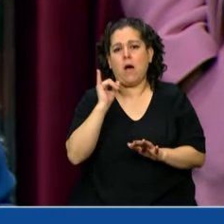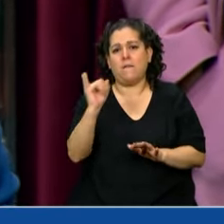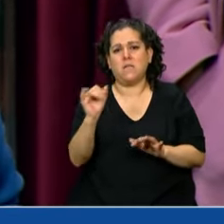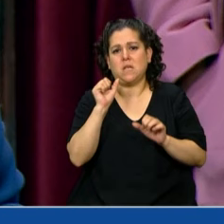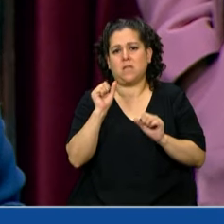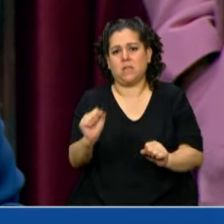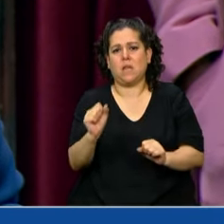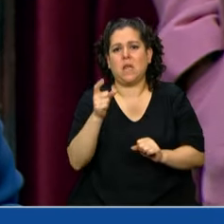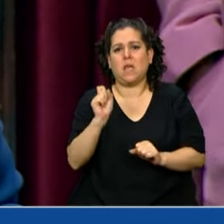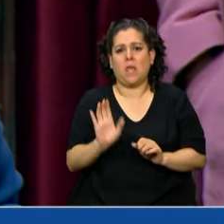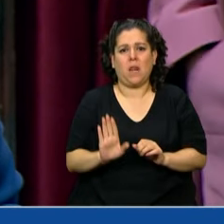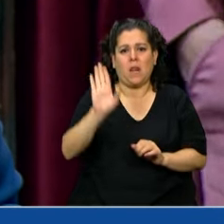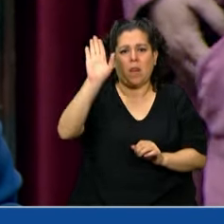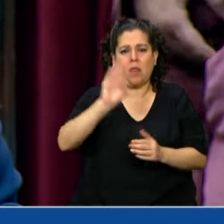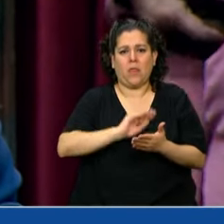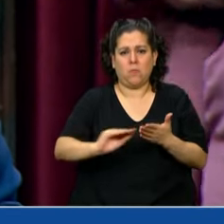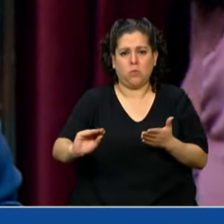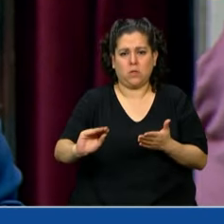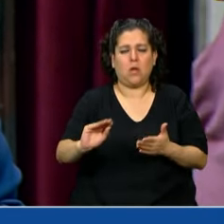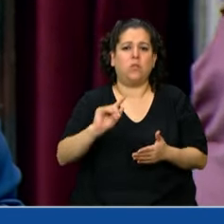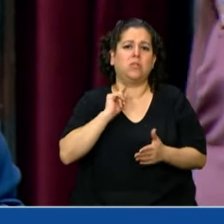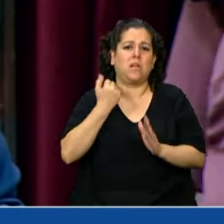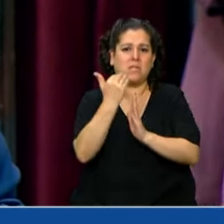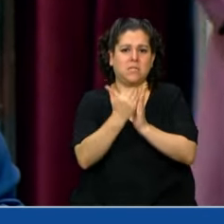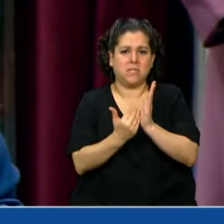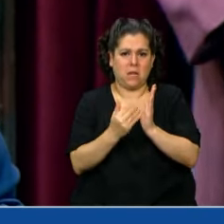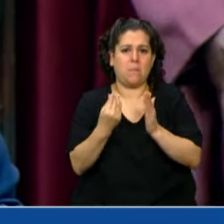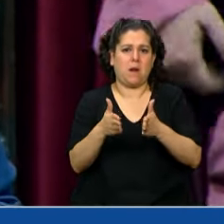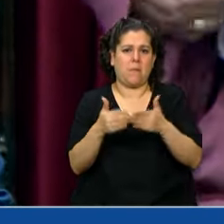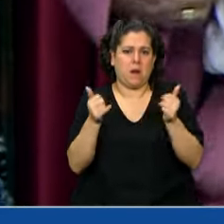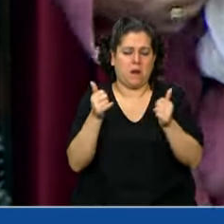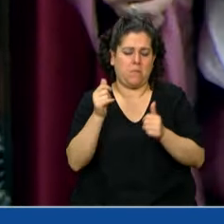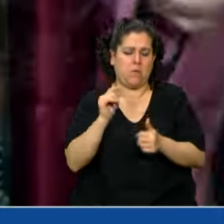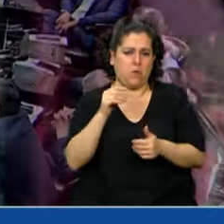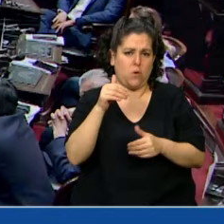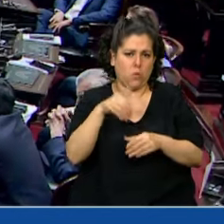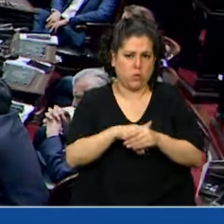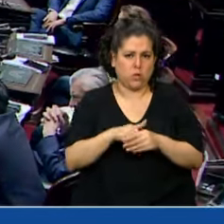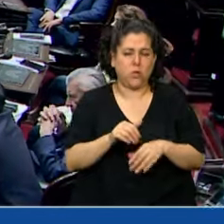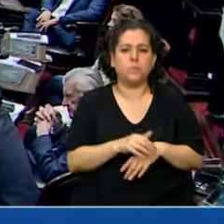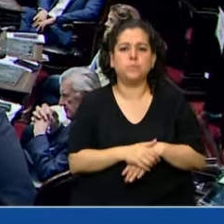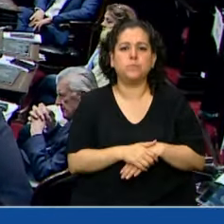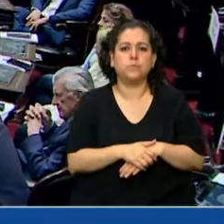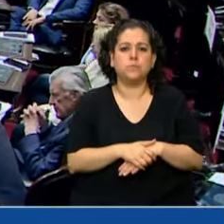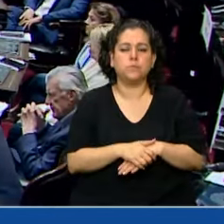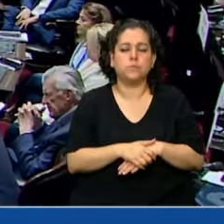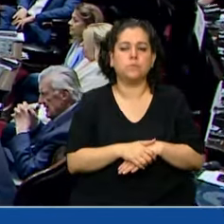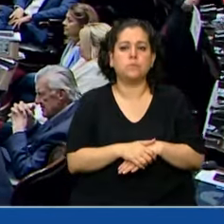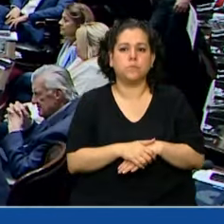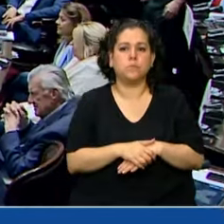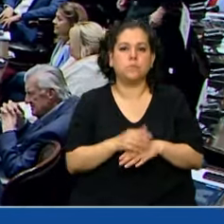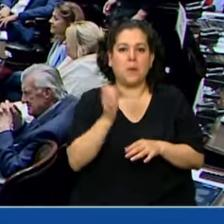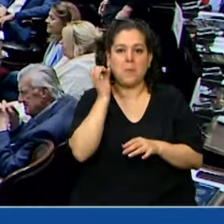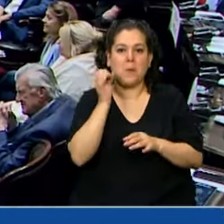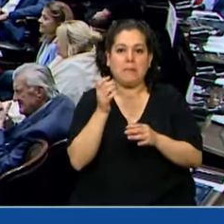los diputados a los efectos de agilizar la votación estoy sacando el